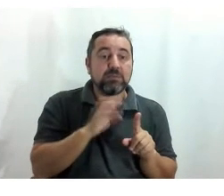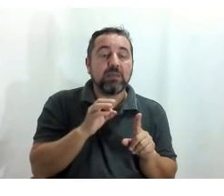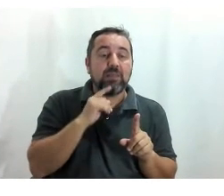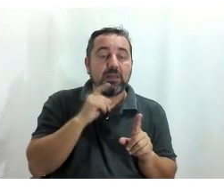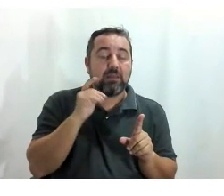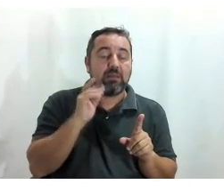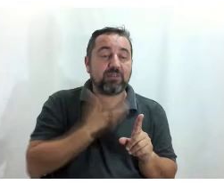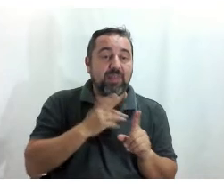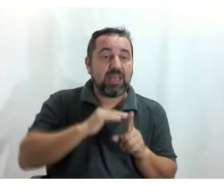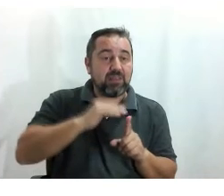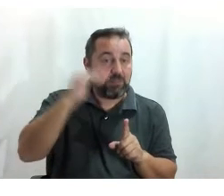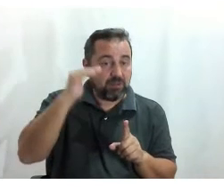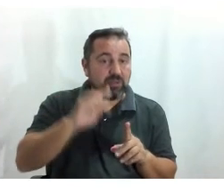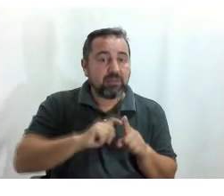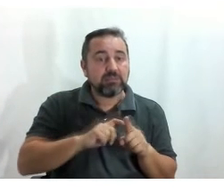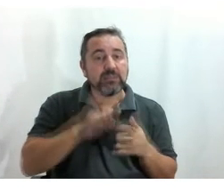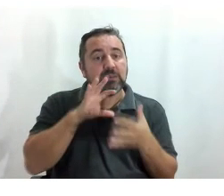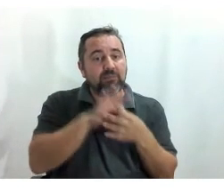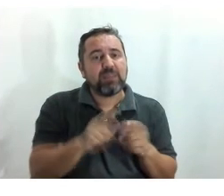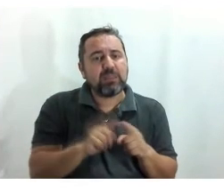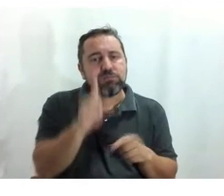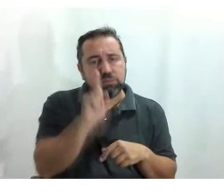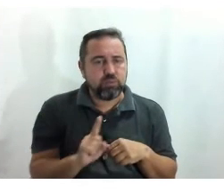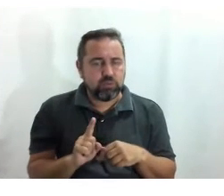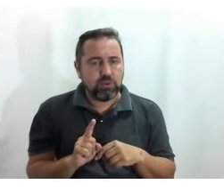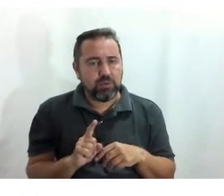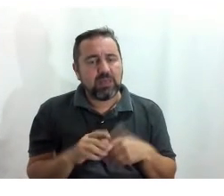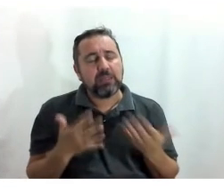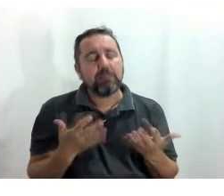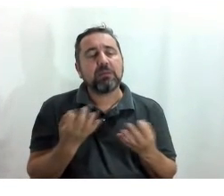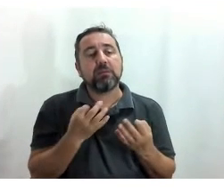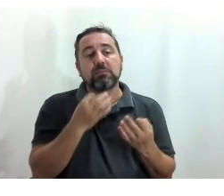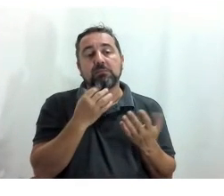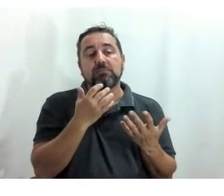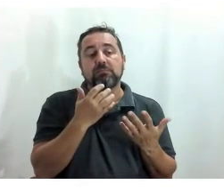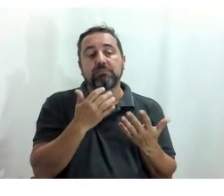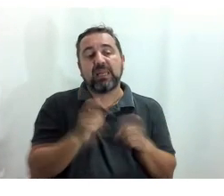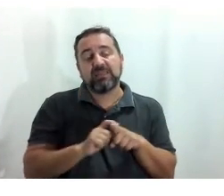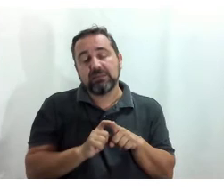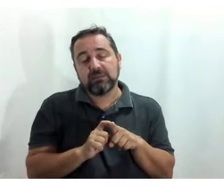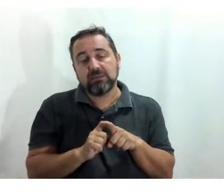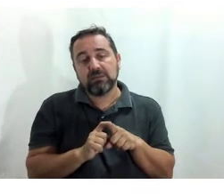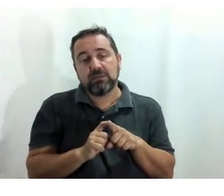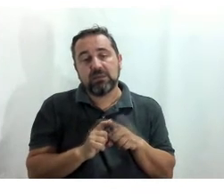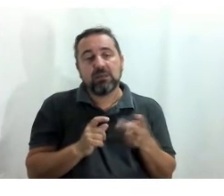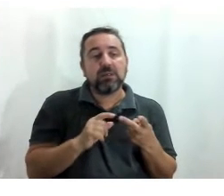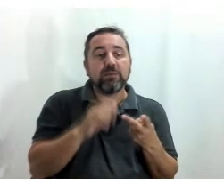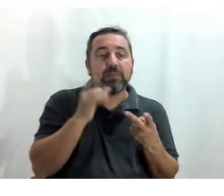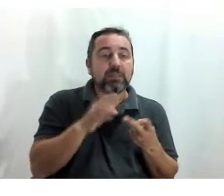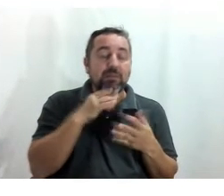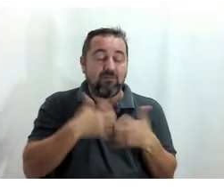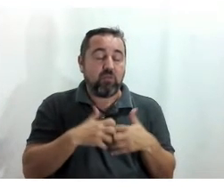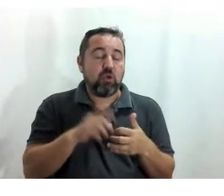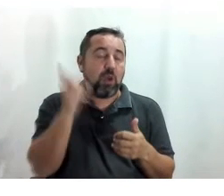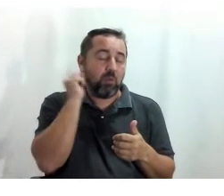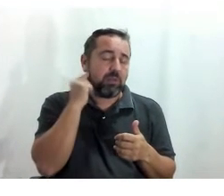crecimiento similar a la insulina tipo 1, y que van a presentar unas características de envejecimiento acelerado de la función auditiva.